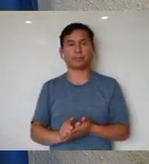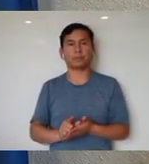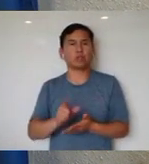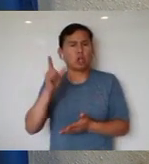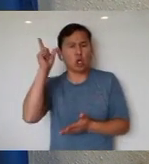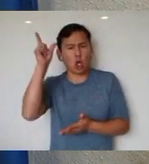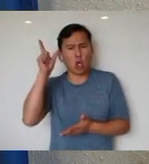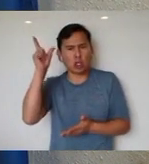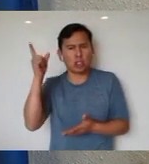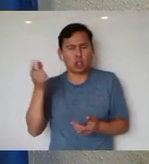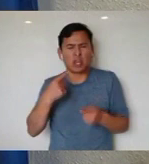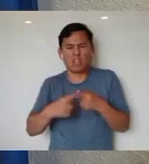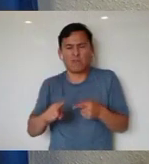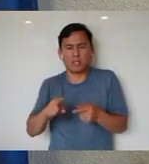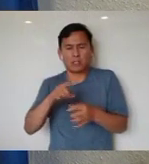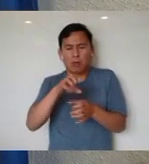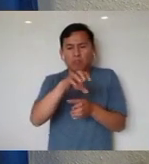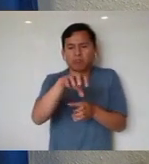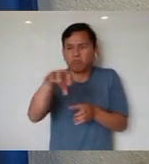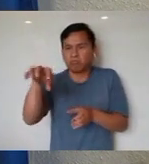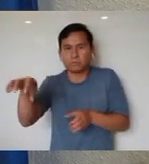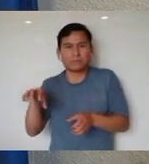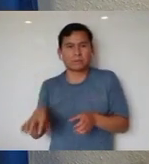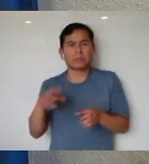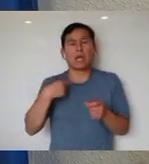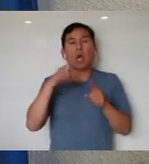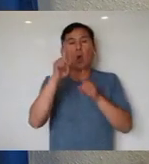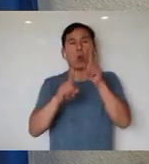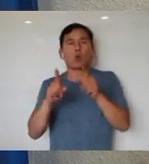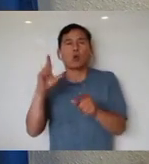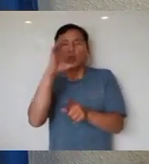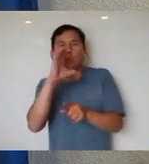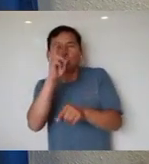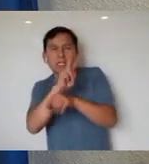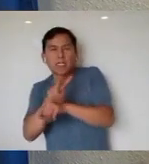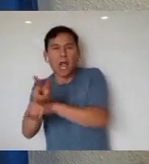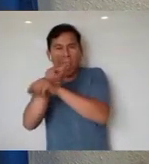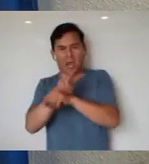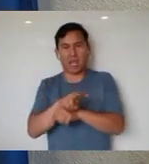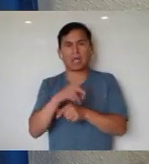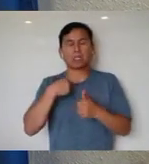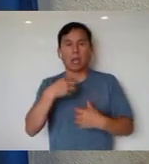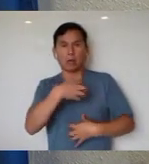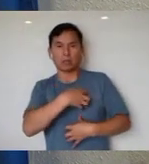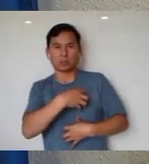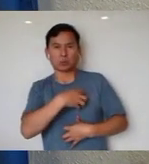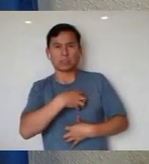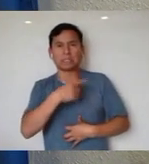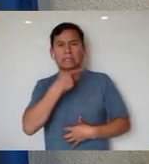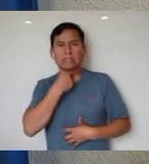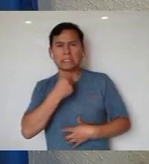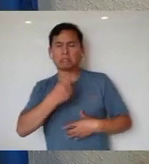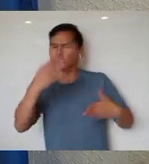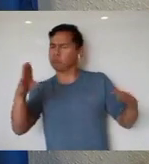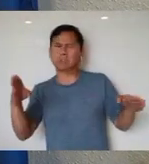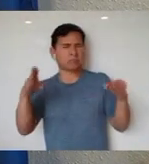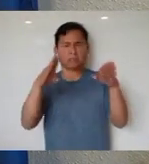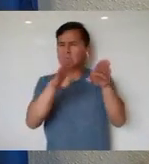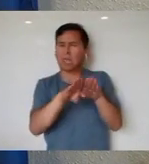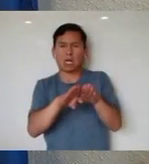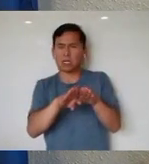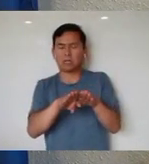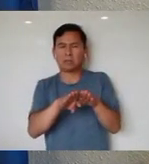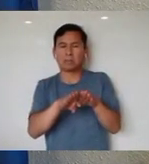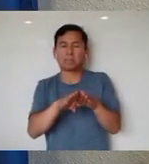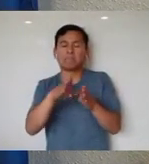que nuestros vecinos en distintas localidades, sobre todo aquellas que son más turísticas, estén asustados y quieran tomar medidas por sus propias